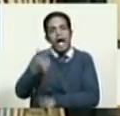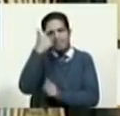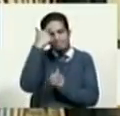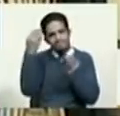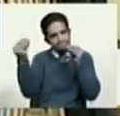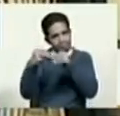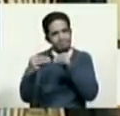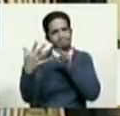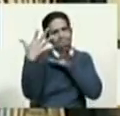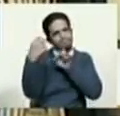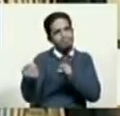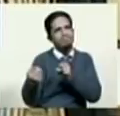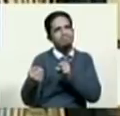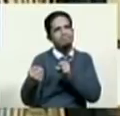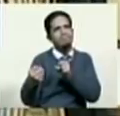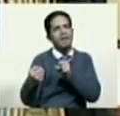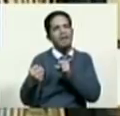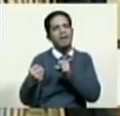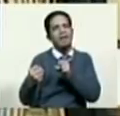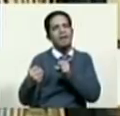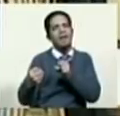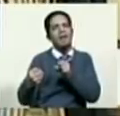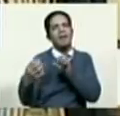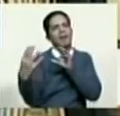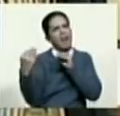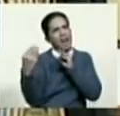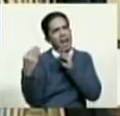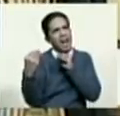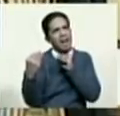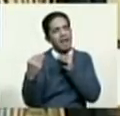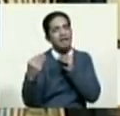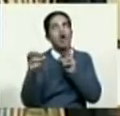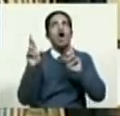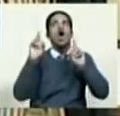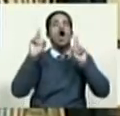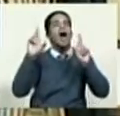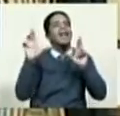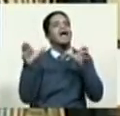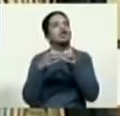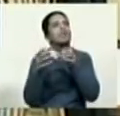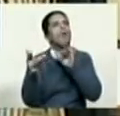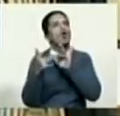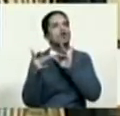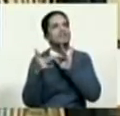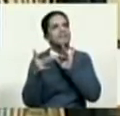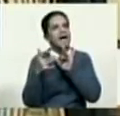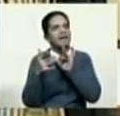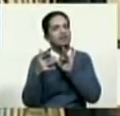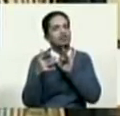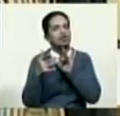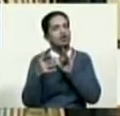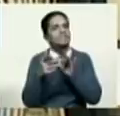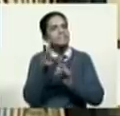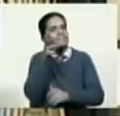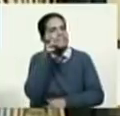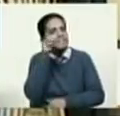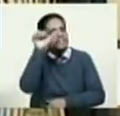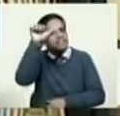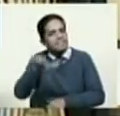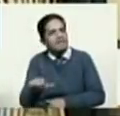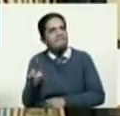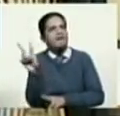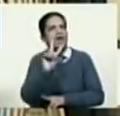hablar, hablar y ojalá nos escuchen. Ojalá el grupo de contacto de la Unión Europea sirva para escuchar a